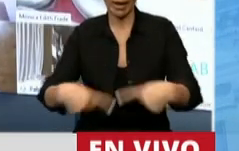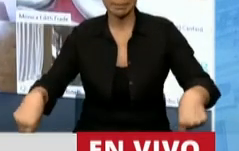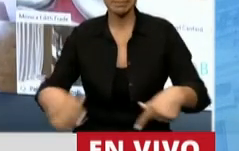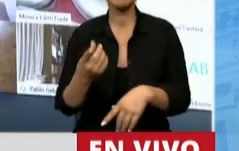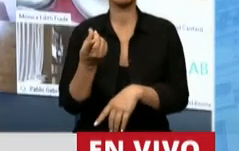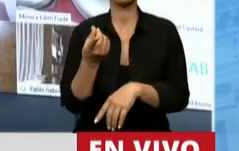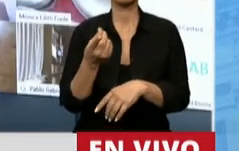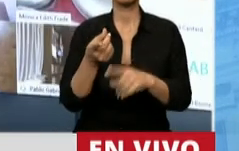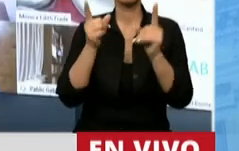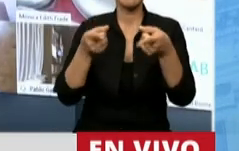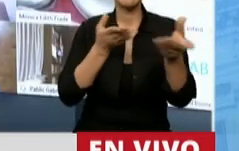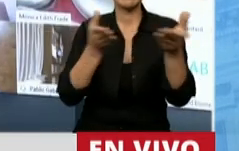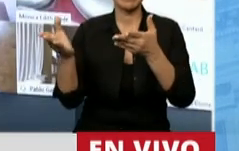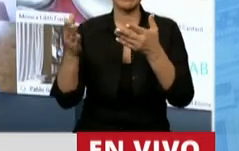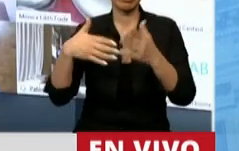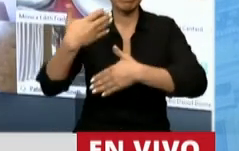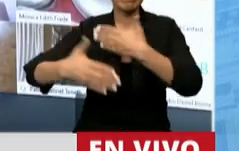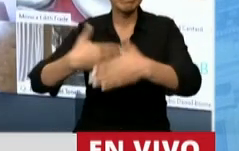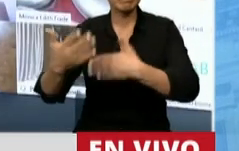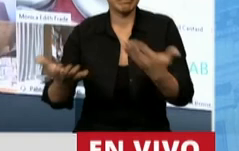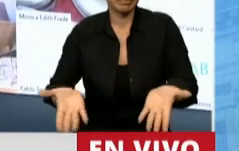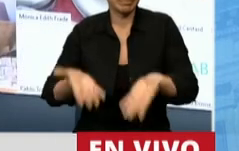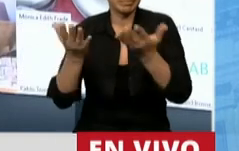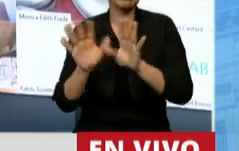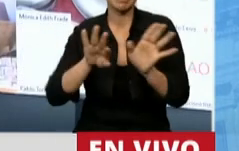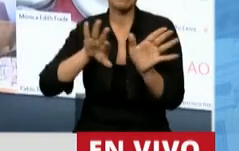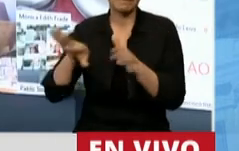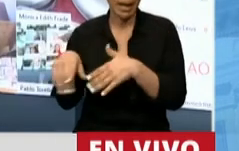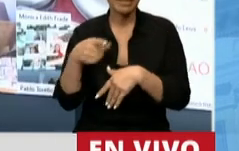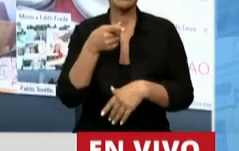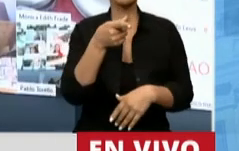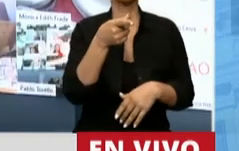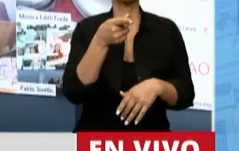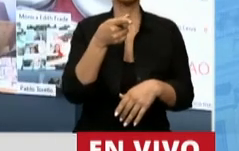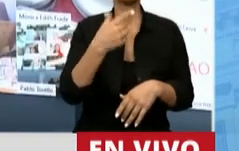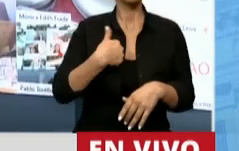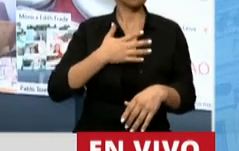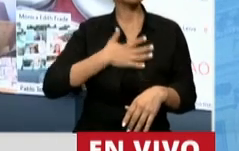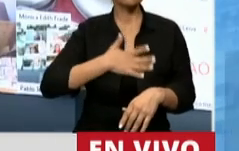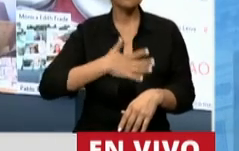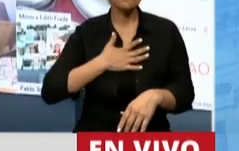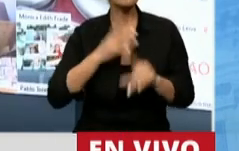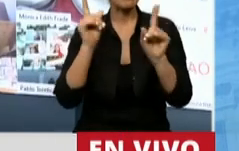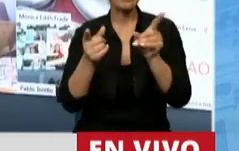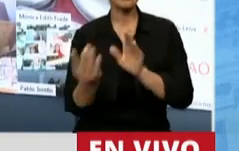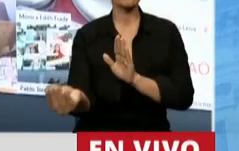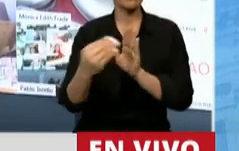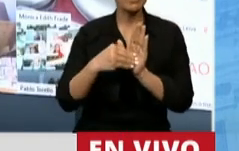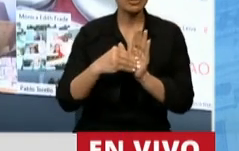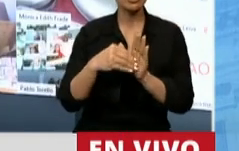de, digamos, de servicios avanzados. Por otra parte, me complace la